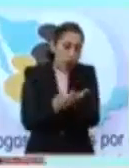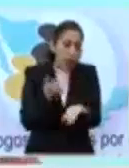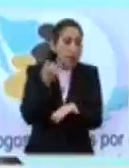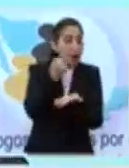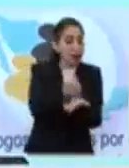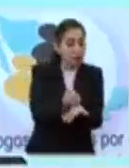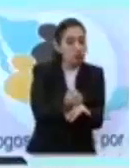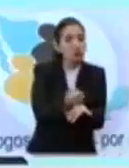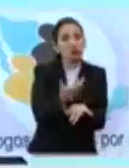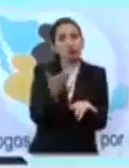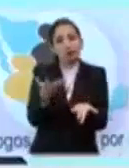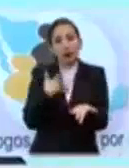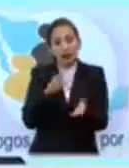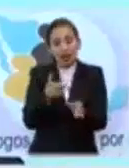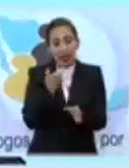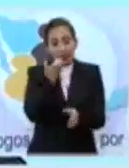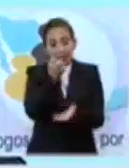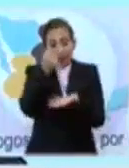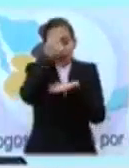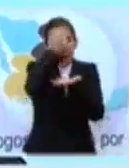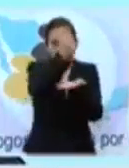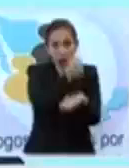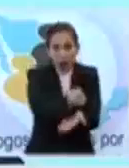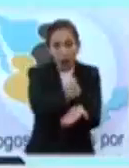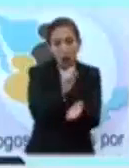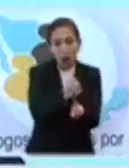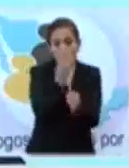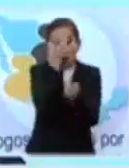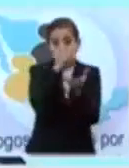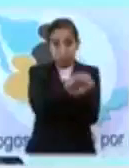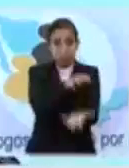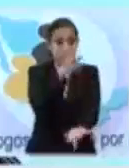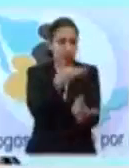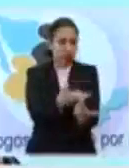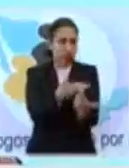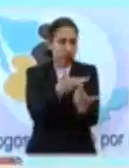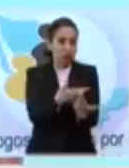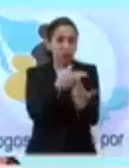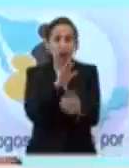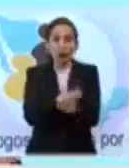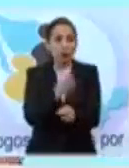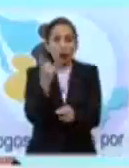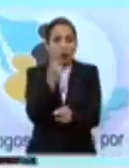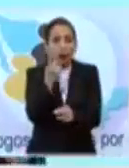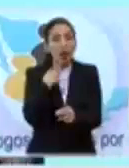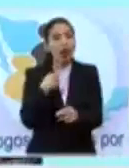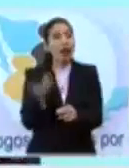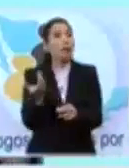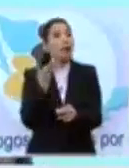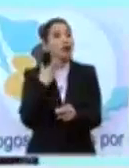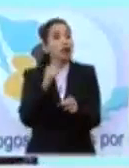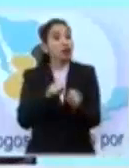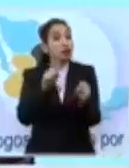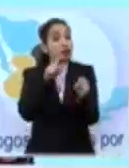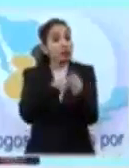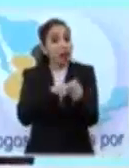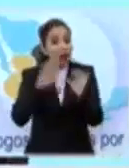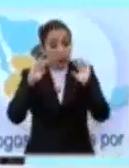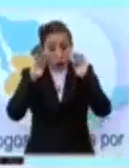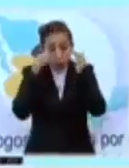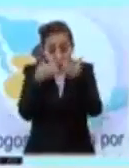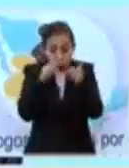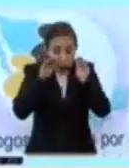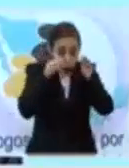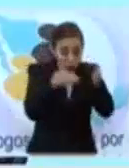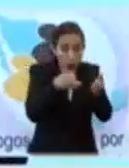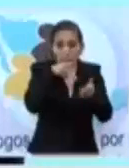tienen recursos presupuestales muy cuantiosos, y fue un giro en la política social que combinaba la focalización,